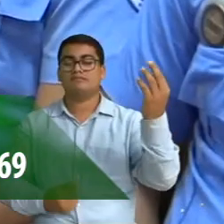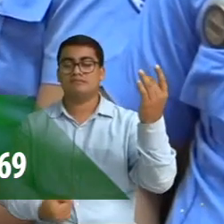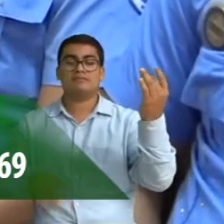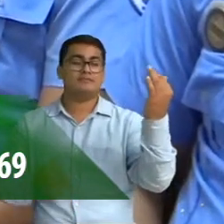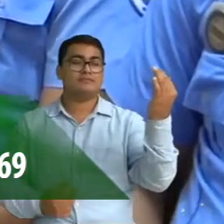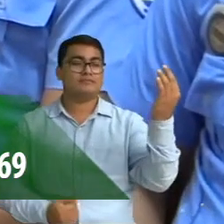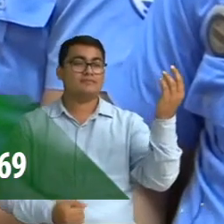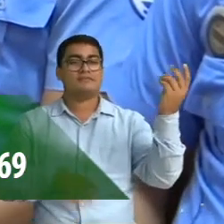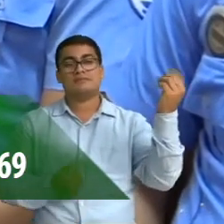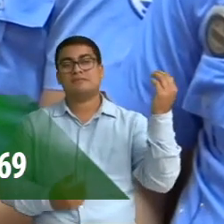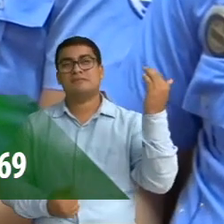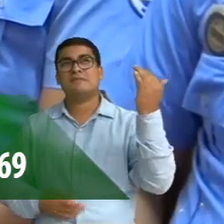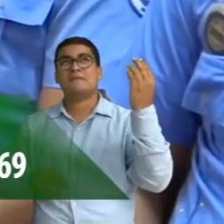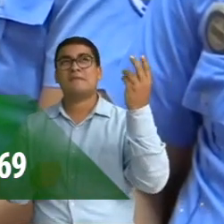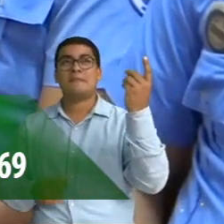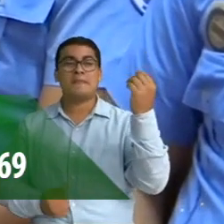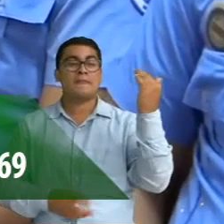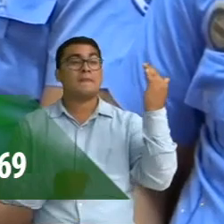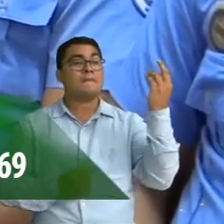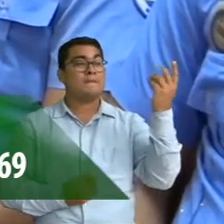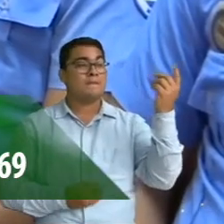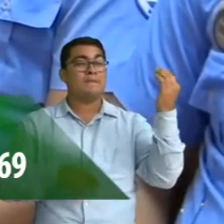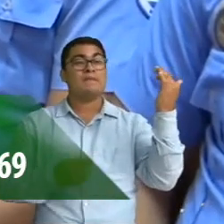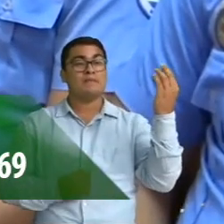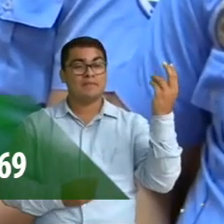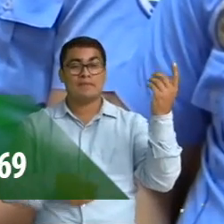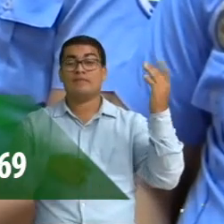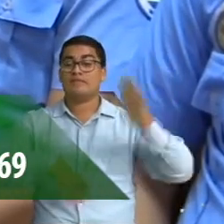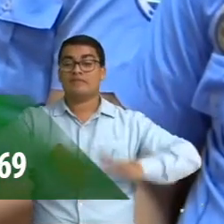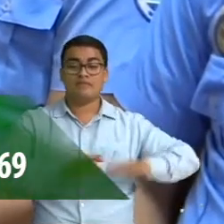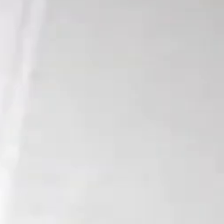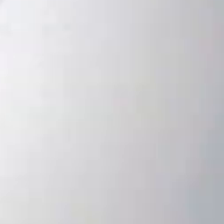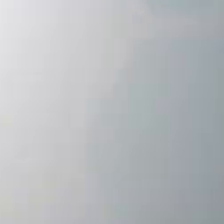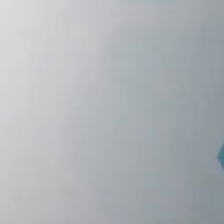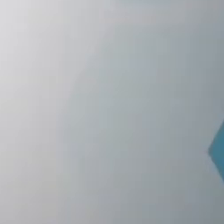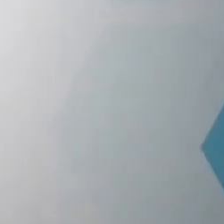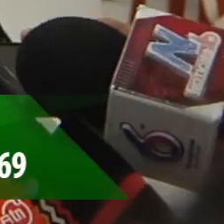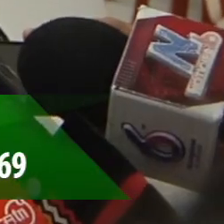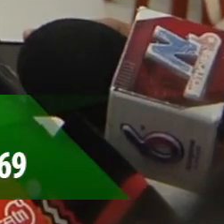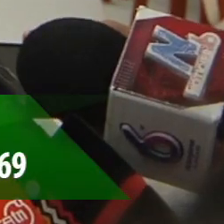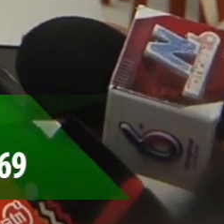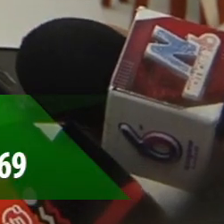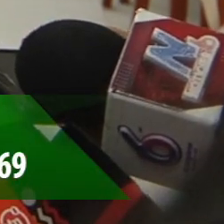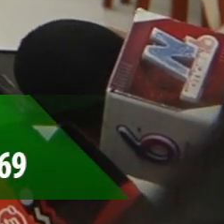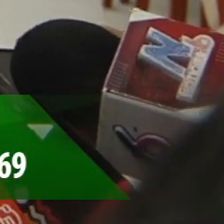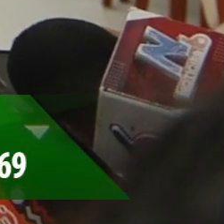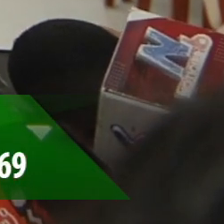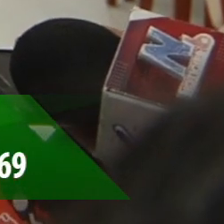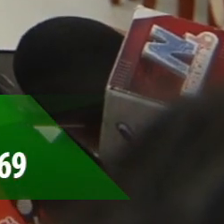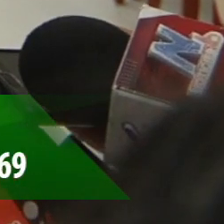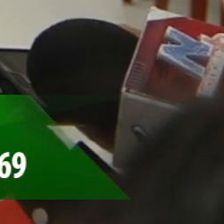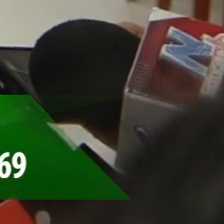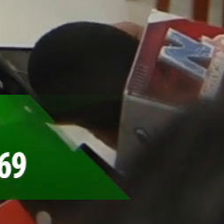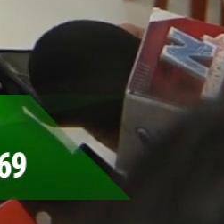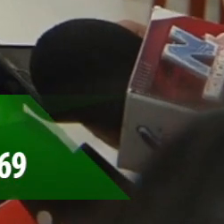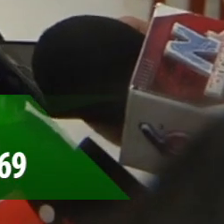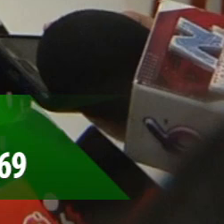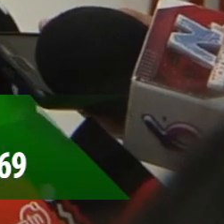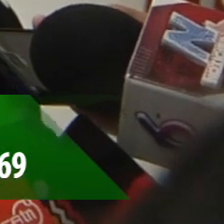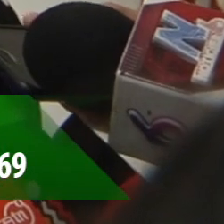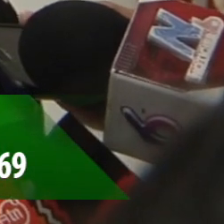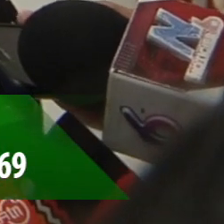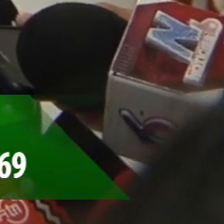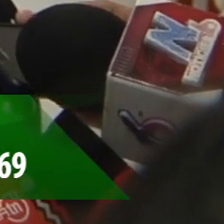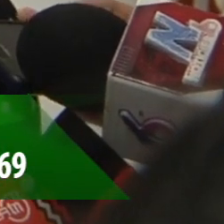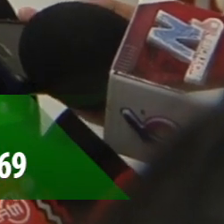paz, afirmando que jamás se volverá a repetir el golpe de Estado. En su alocución del mediodía, la vocera